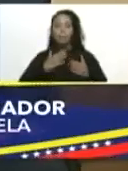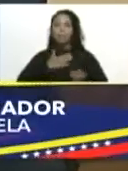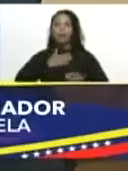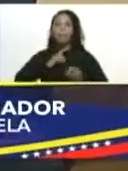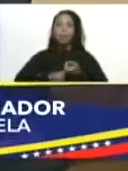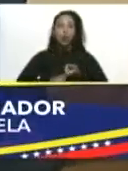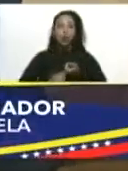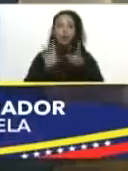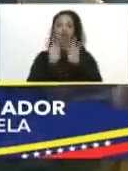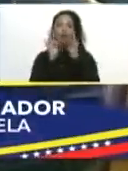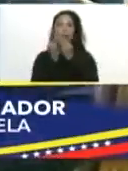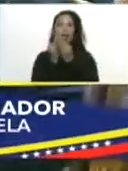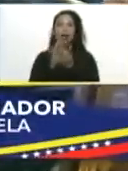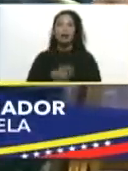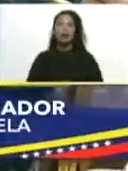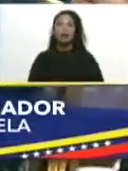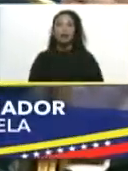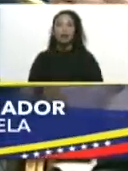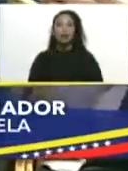y la familia.